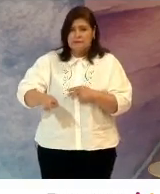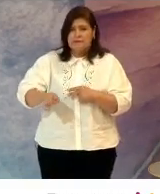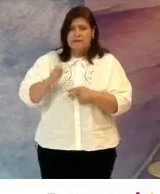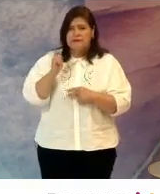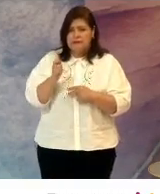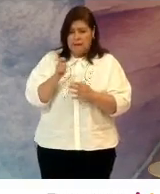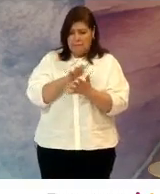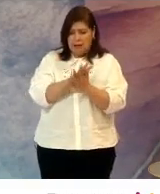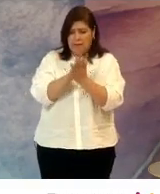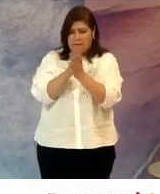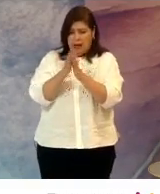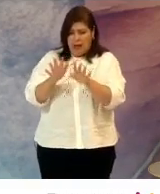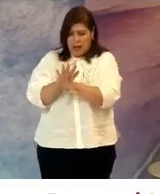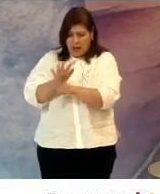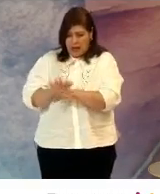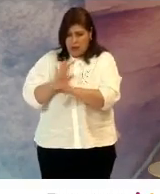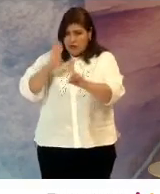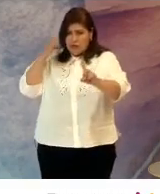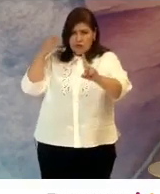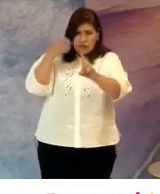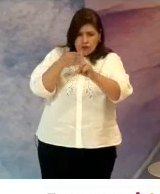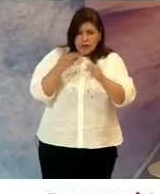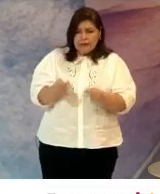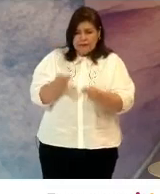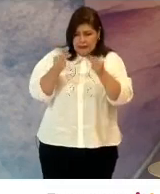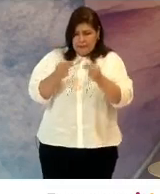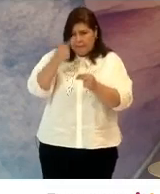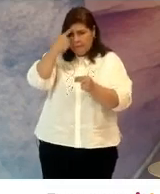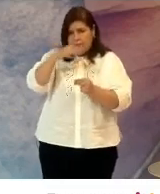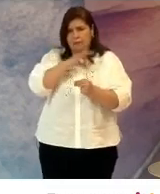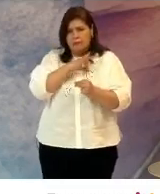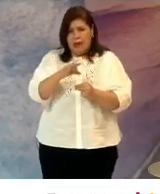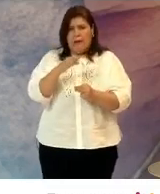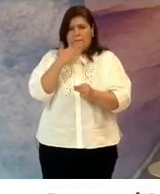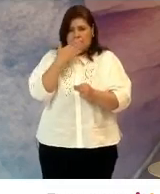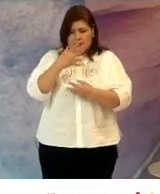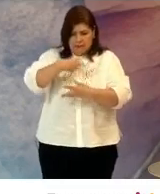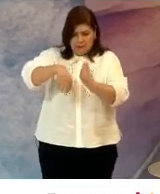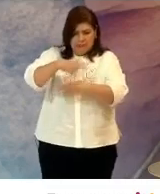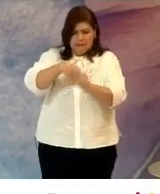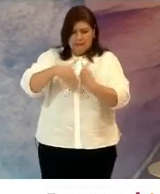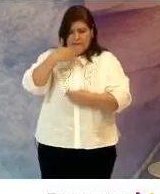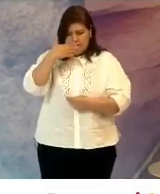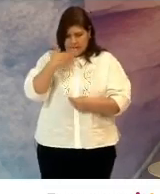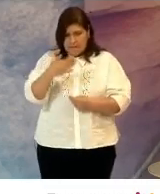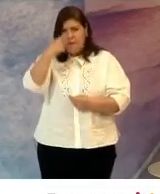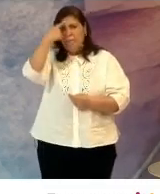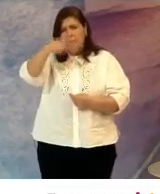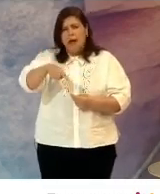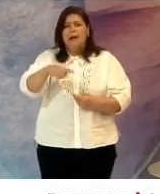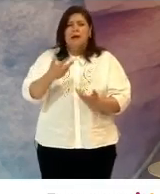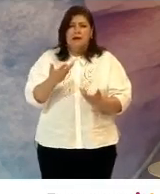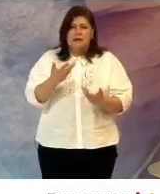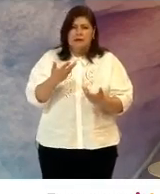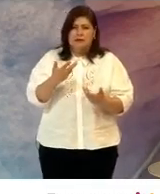de transformar el propósito de los negocios para ser una fuente de bien, para que,